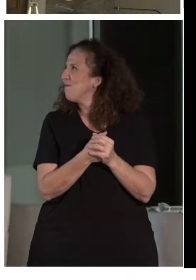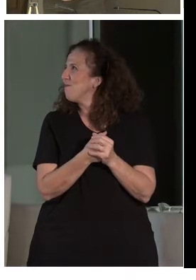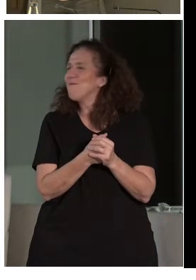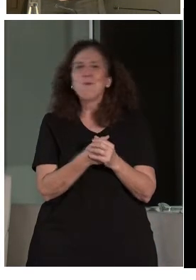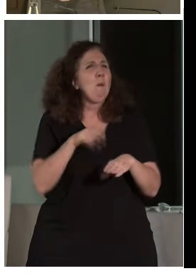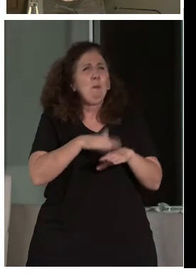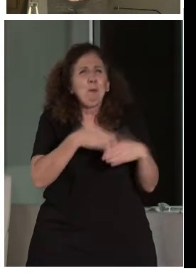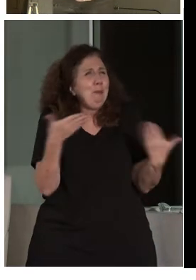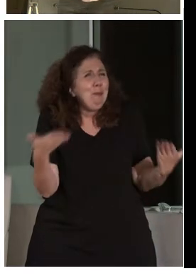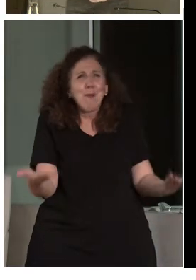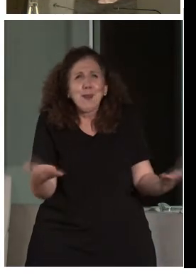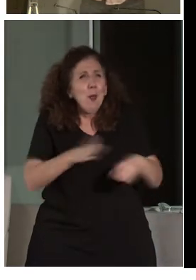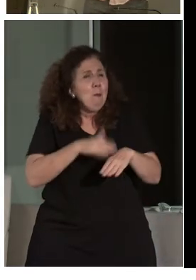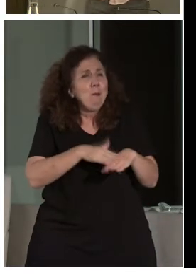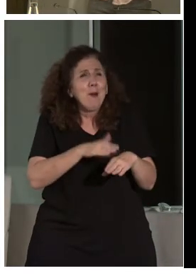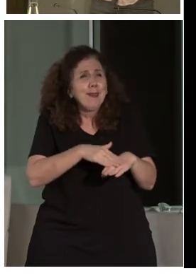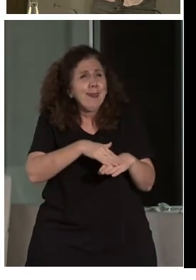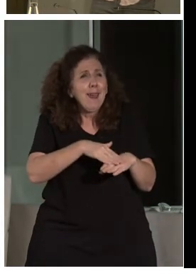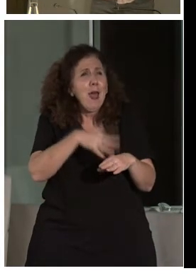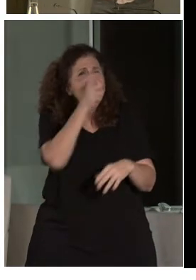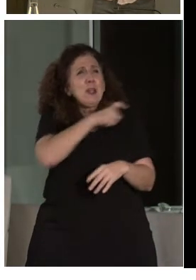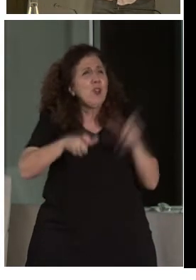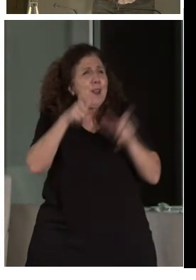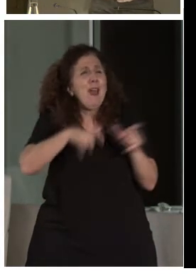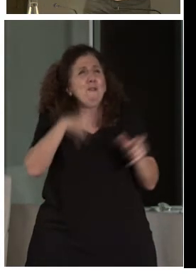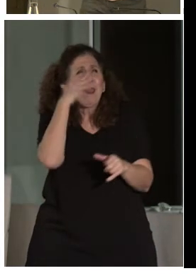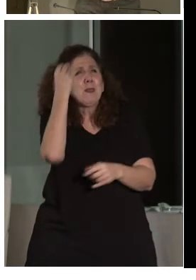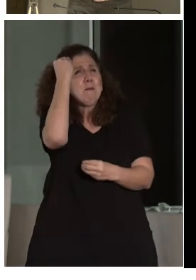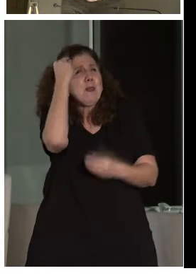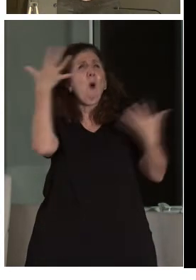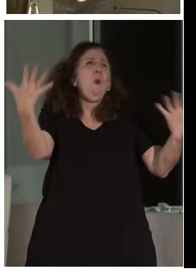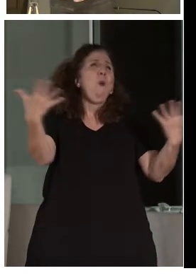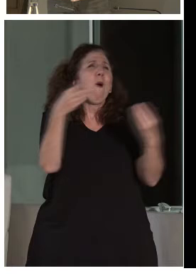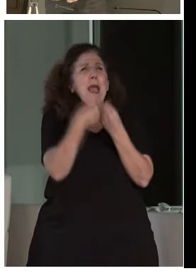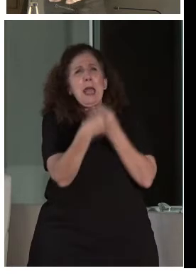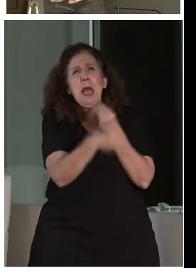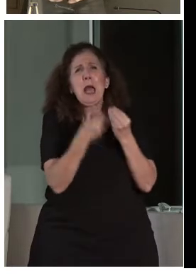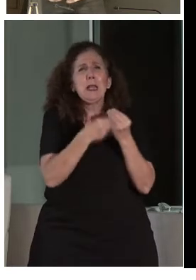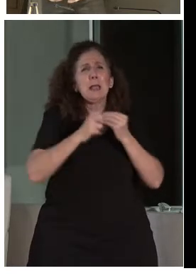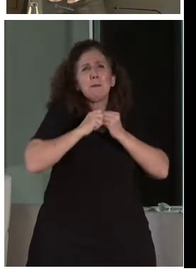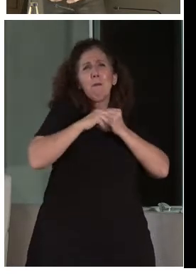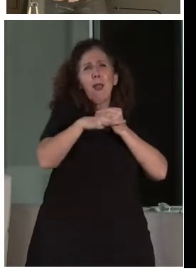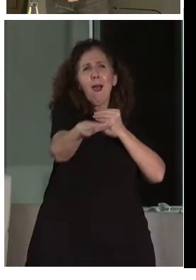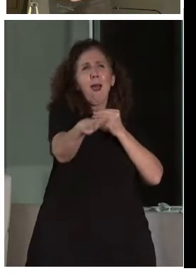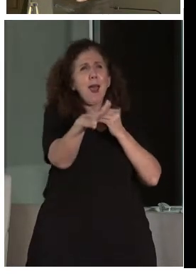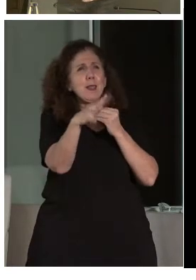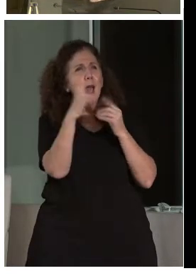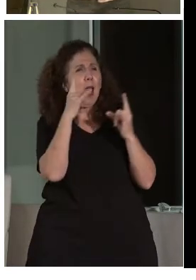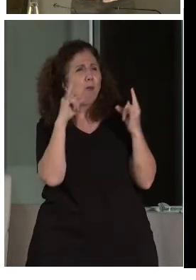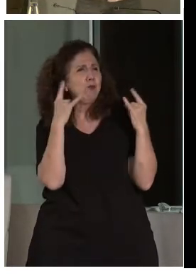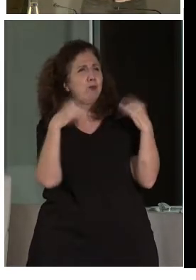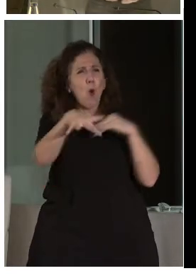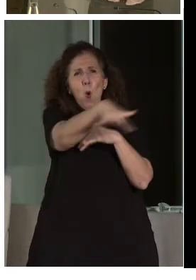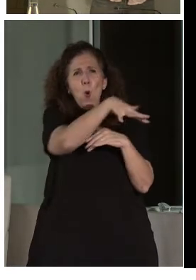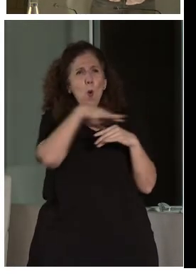¿Por qué? Porque los franceses piensan que Canarias pues es sol, playa, un lugar llano, claro, un lugar así, porque